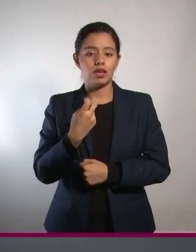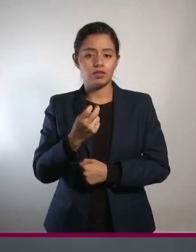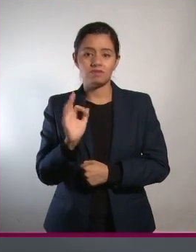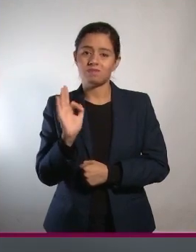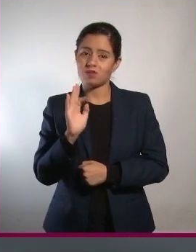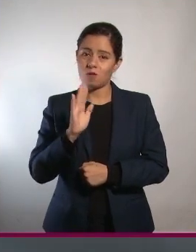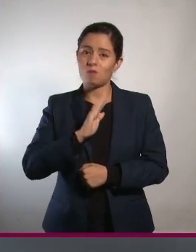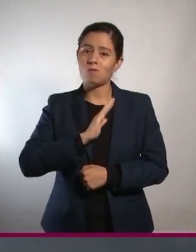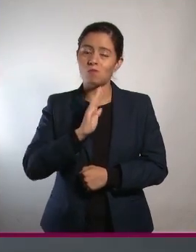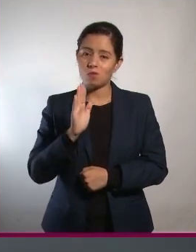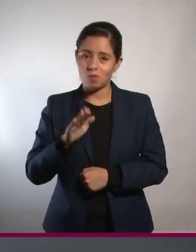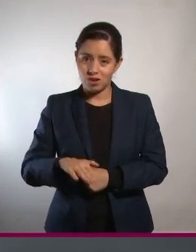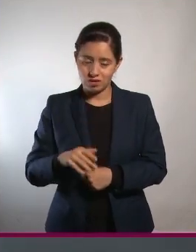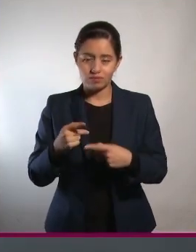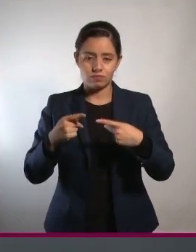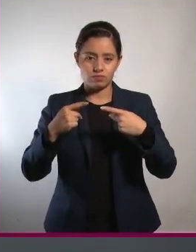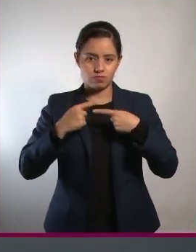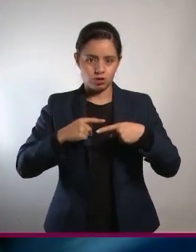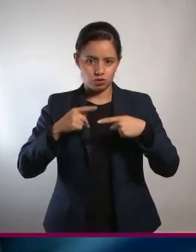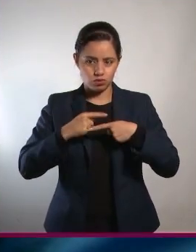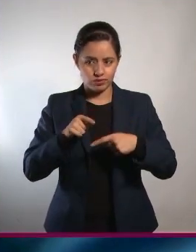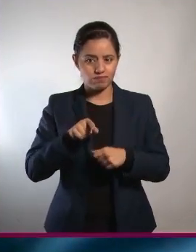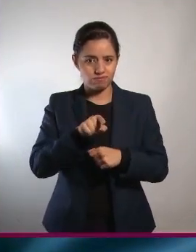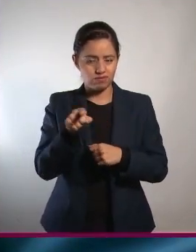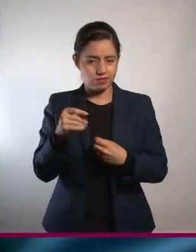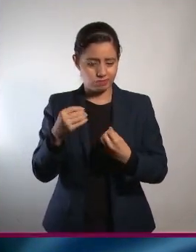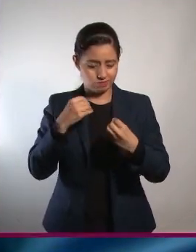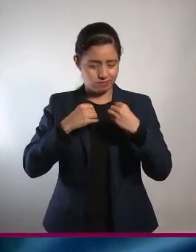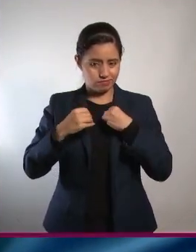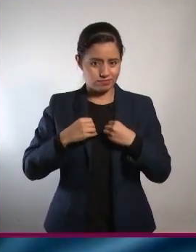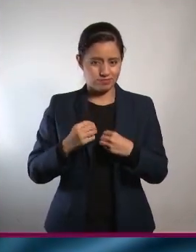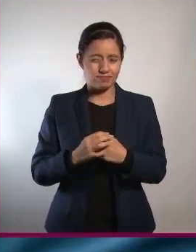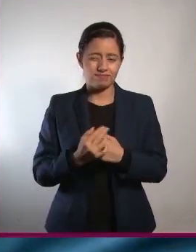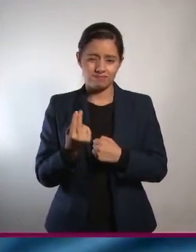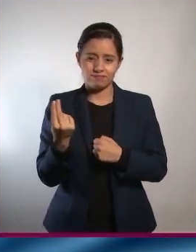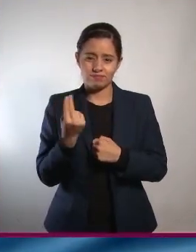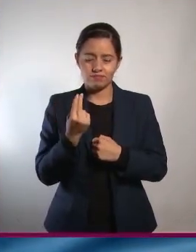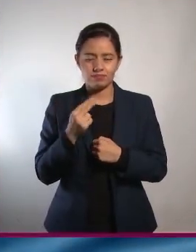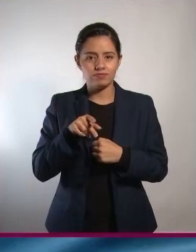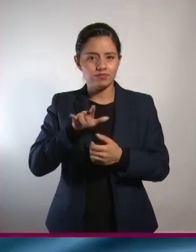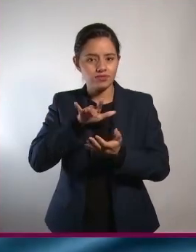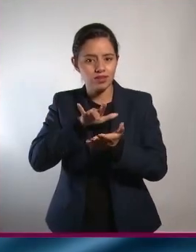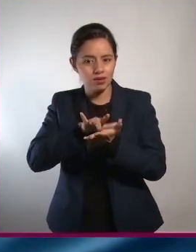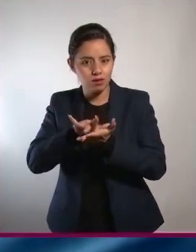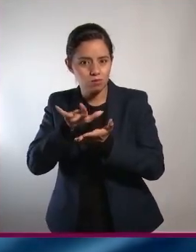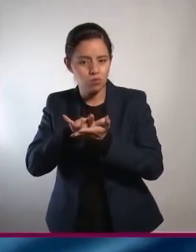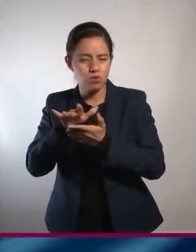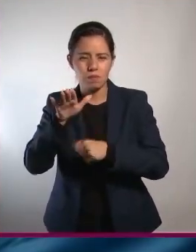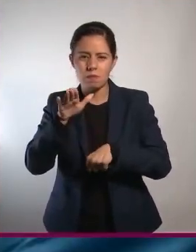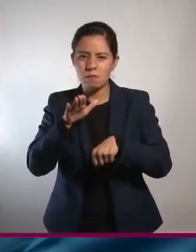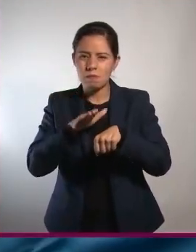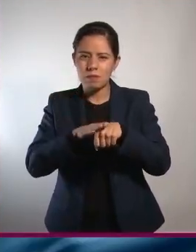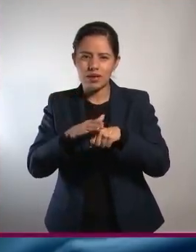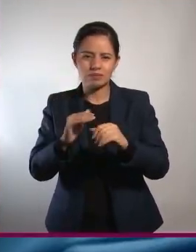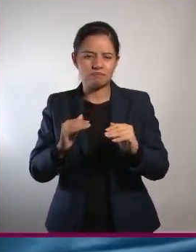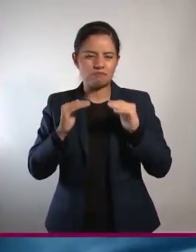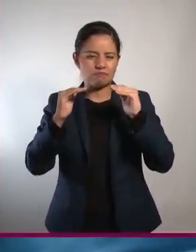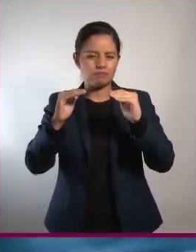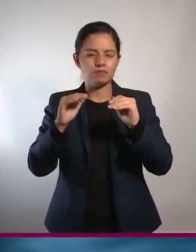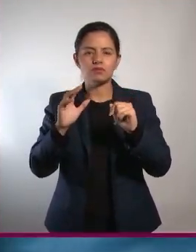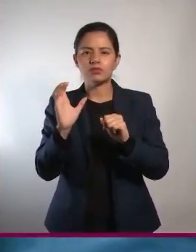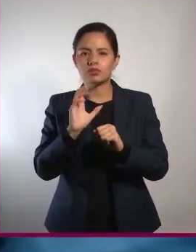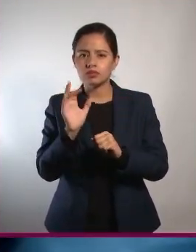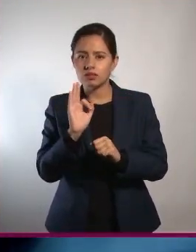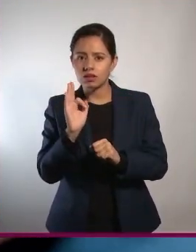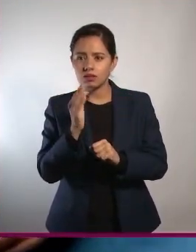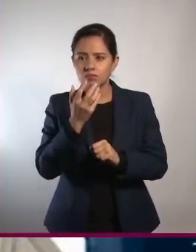muerte. Las personas que lo desarrollan son las que necesitan apoyo avanzado con un respirador o ventilador